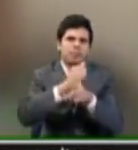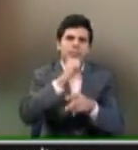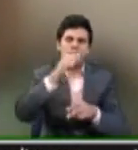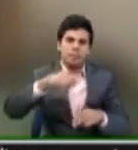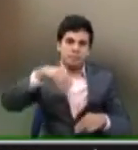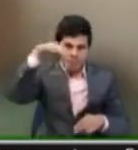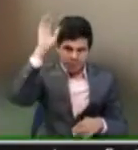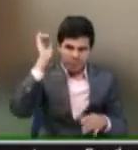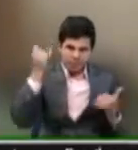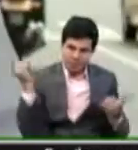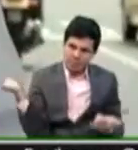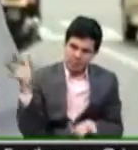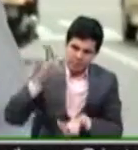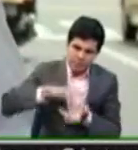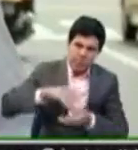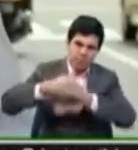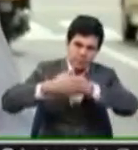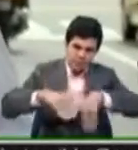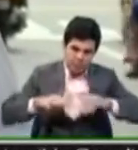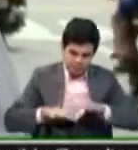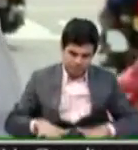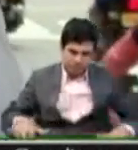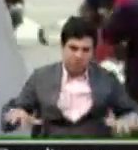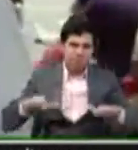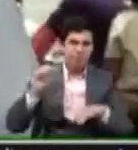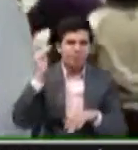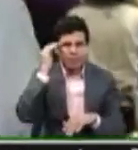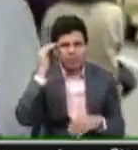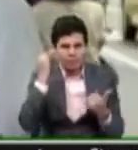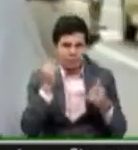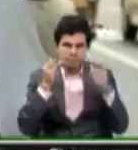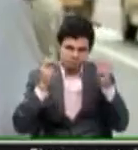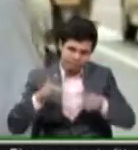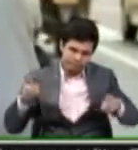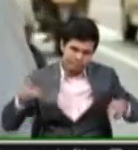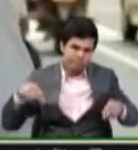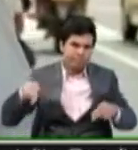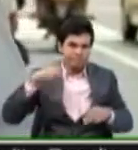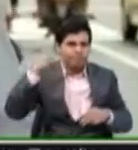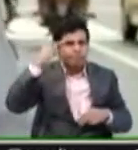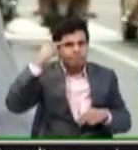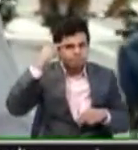calles de este corregimiento, temiendo que las personas también puedan